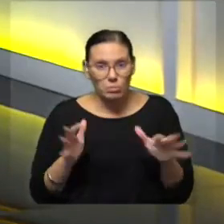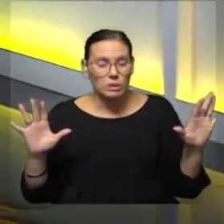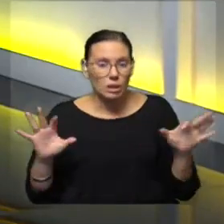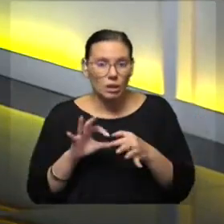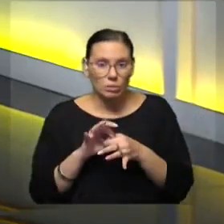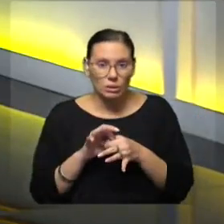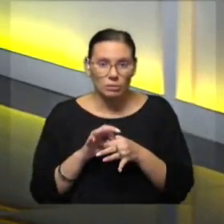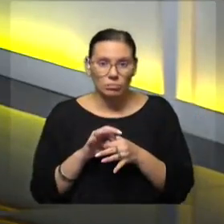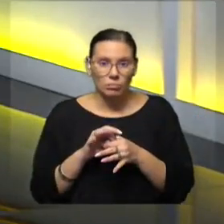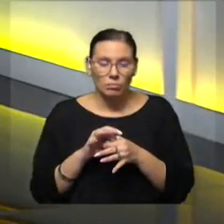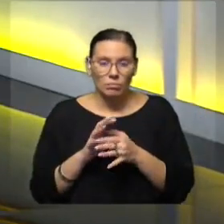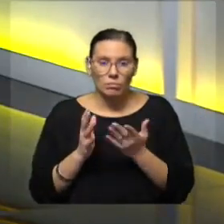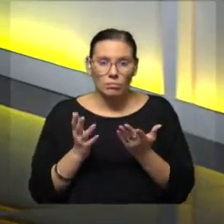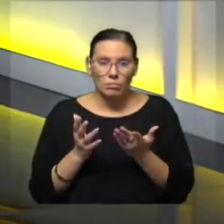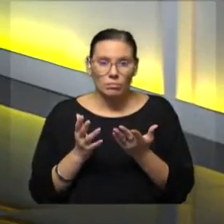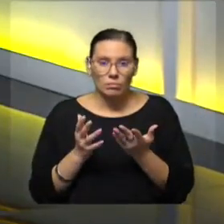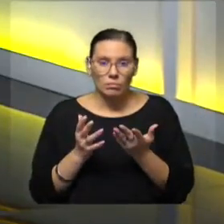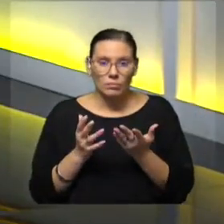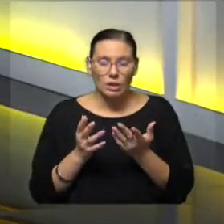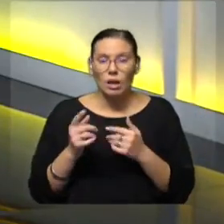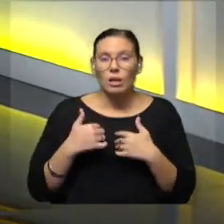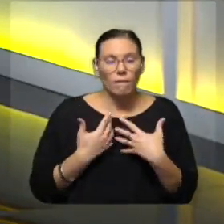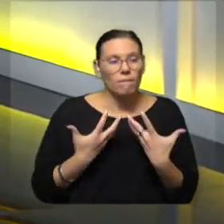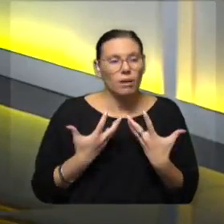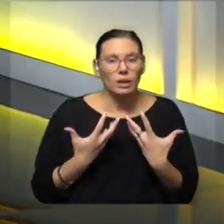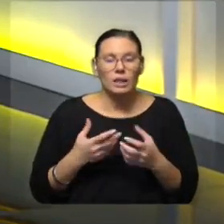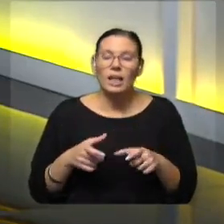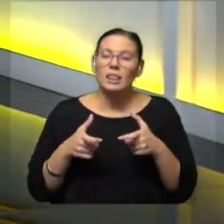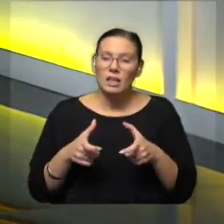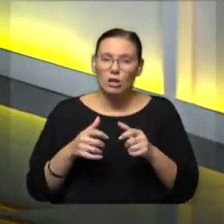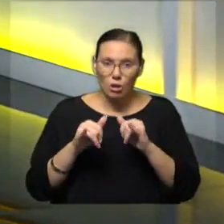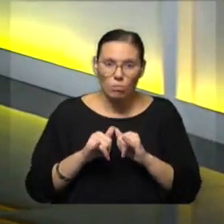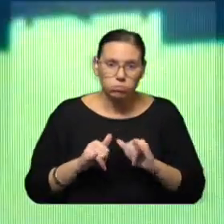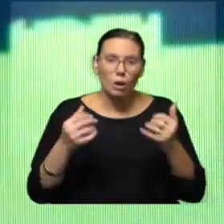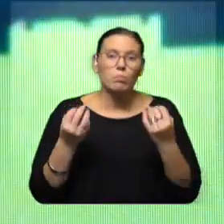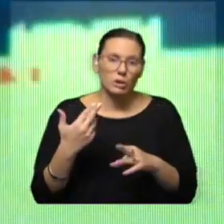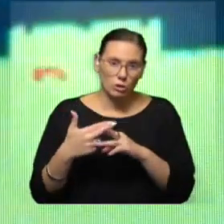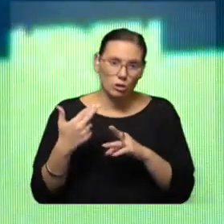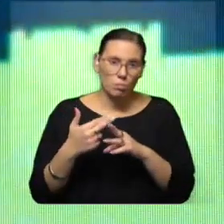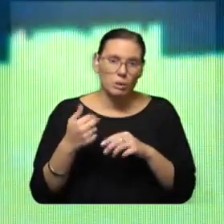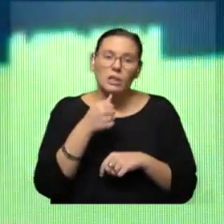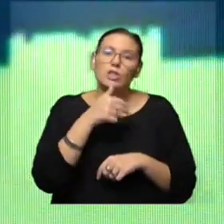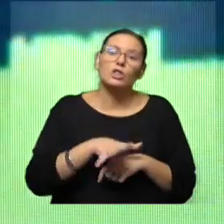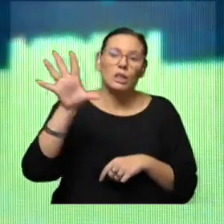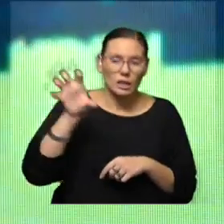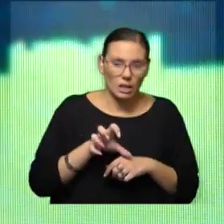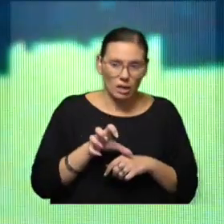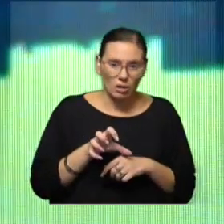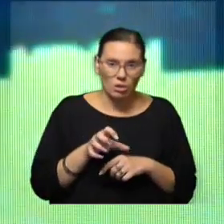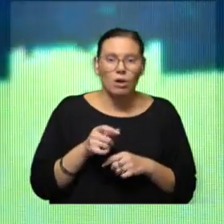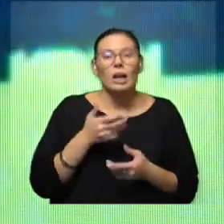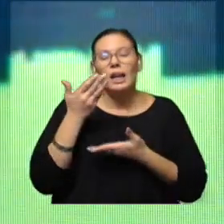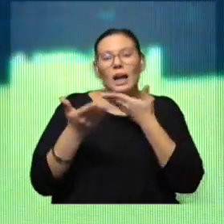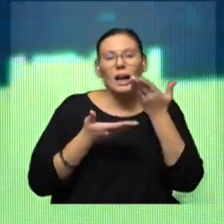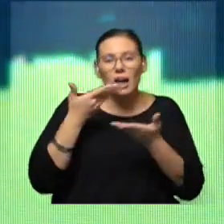todo, y cuando me vino esto de querer sacar el disco, por eso un poco es el nombre de Historias que traigo, por más de que la